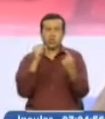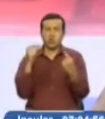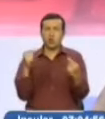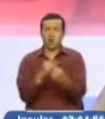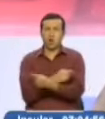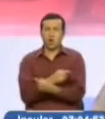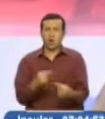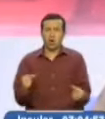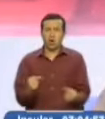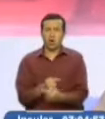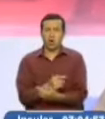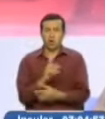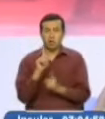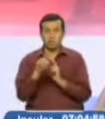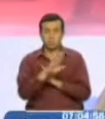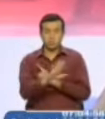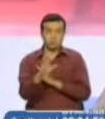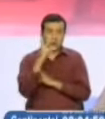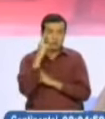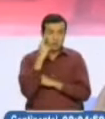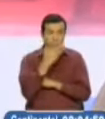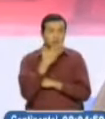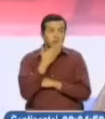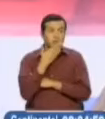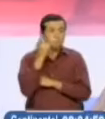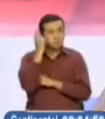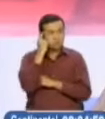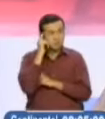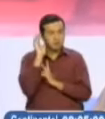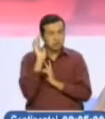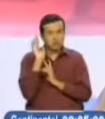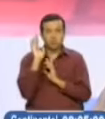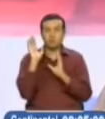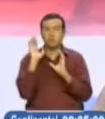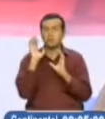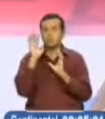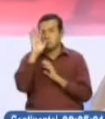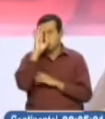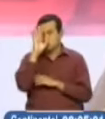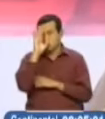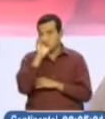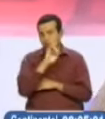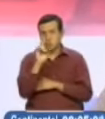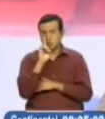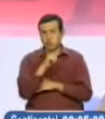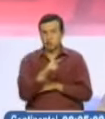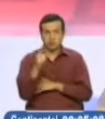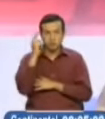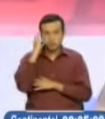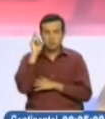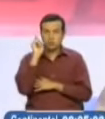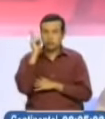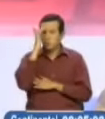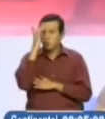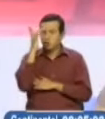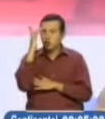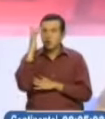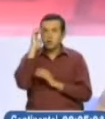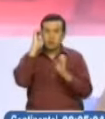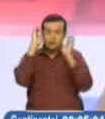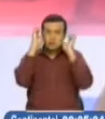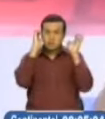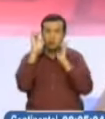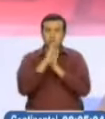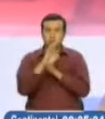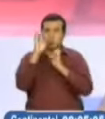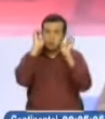contradicciones, y quizá ahí alguno de los actores políticos, yo pienso que del lado de la derecha eso no va a ocurrir, porque la estrategia al final de cuentas les resultó, la